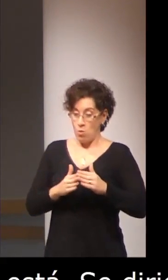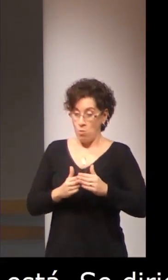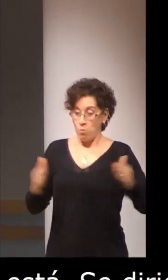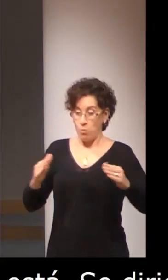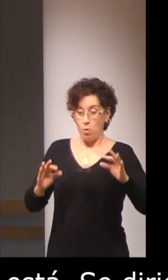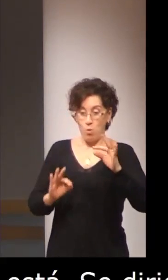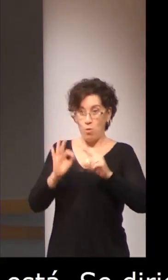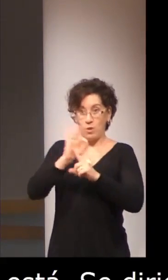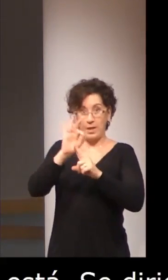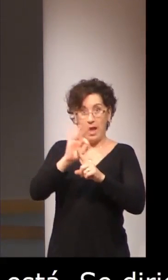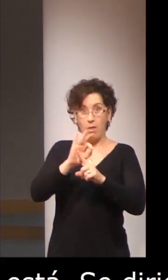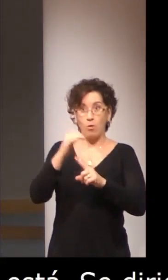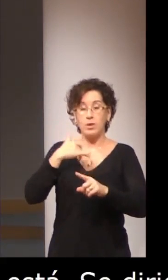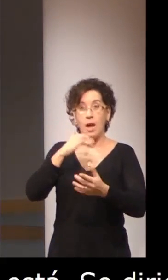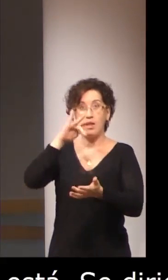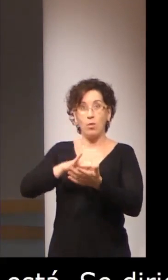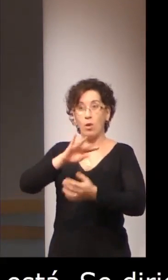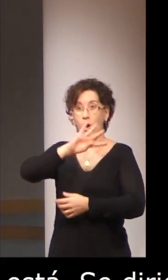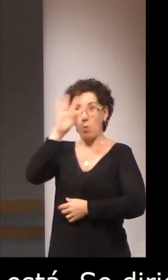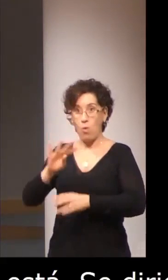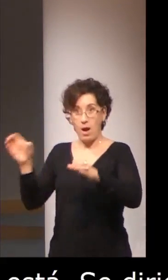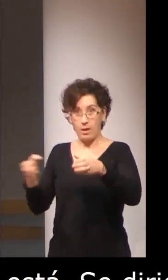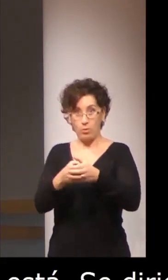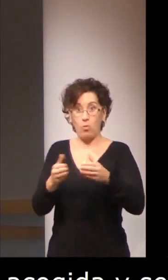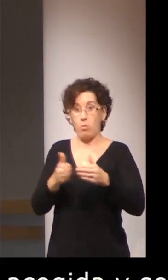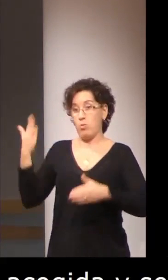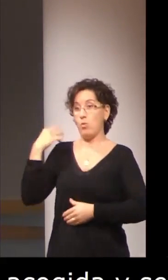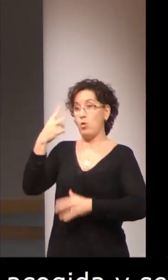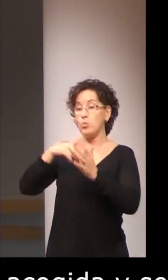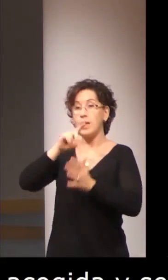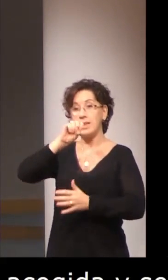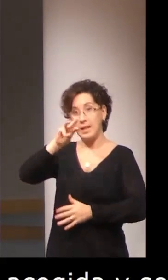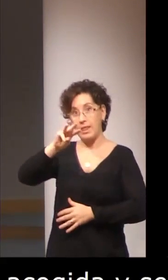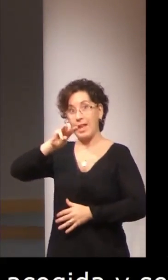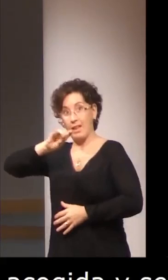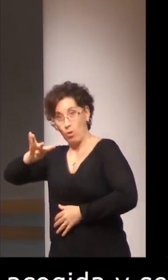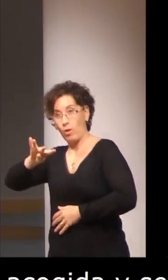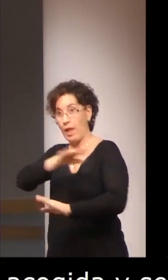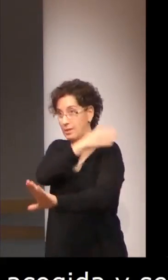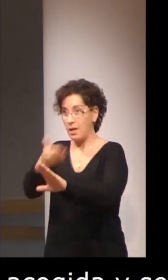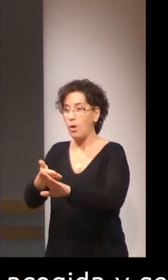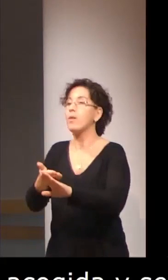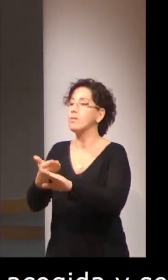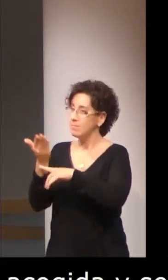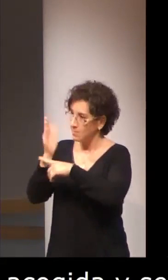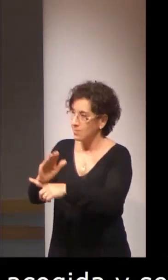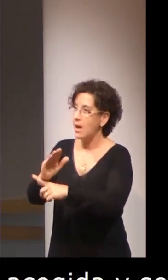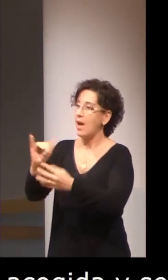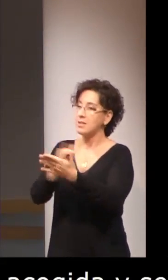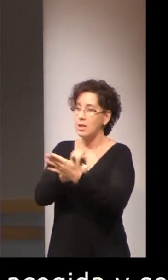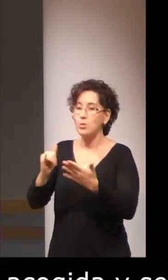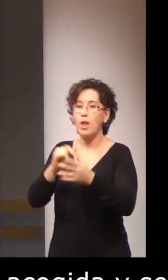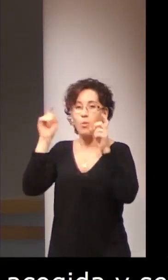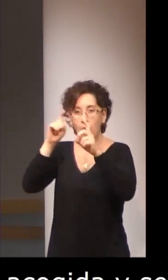del grado que que fue en el curso 2013 20104 se propone la asignatura educación y lenguas en Galicia el